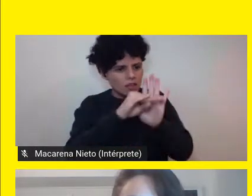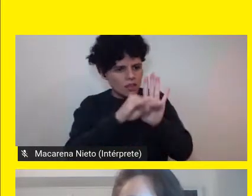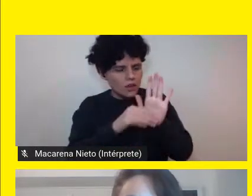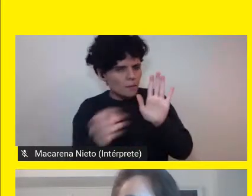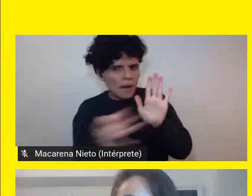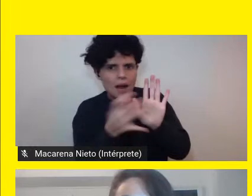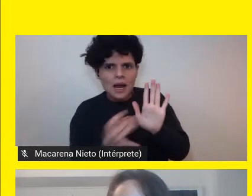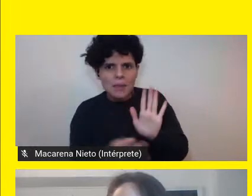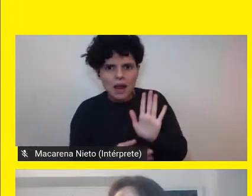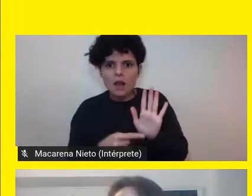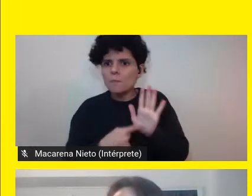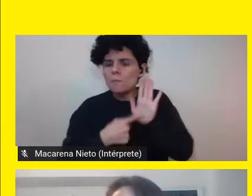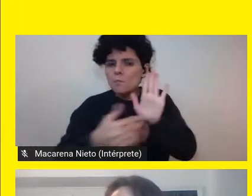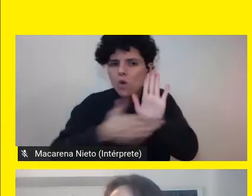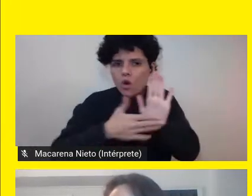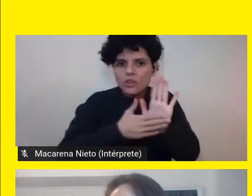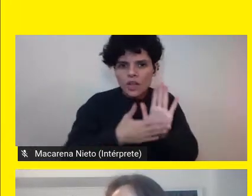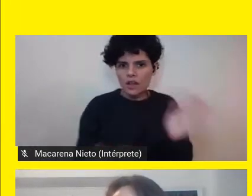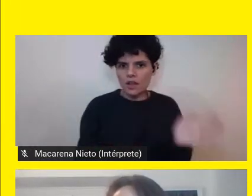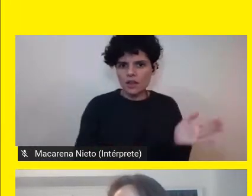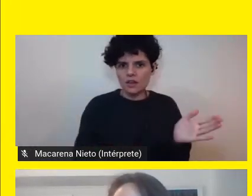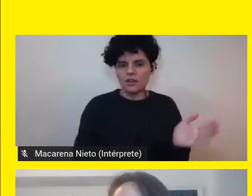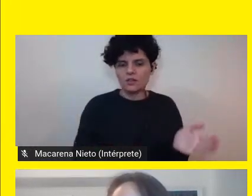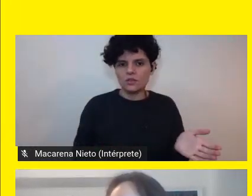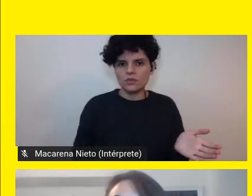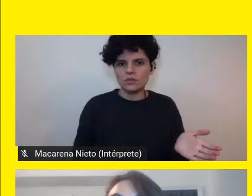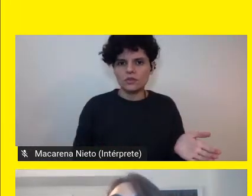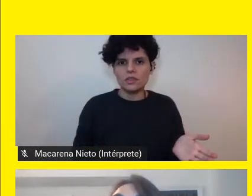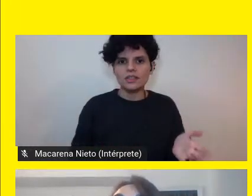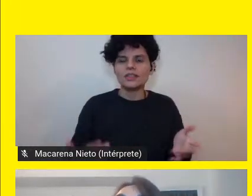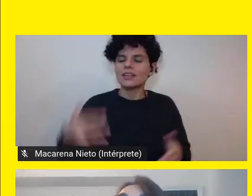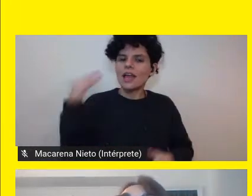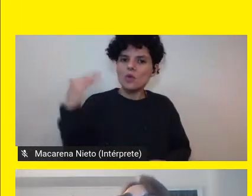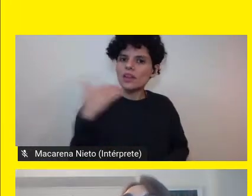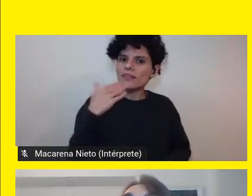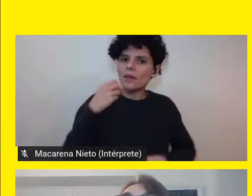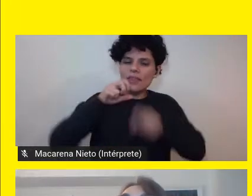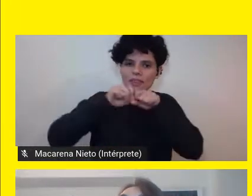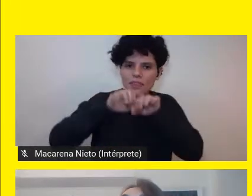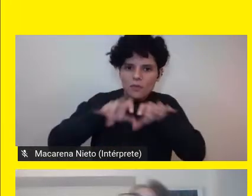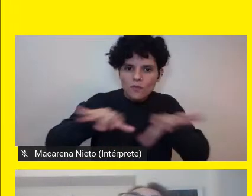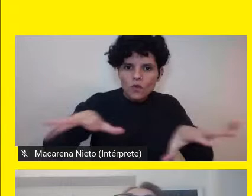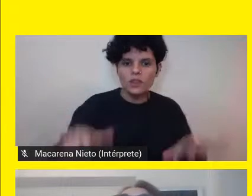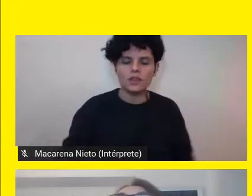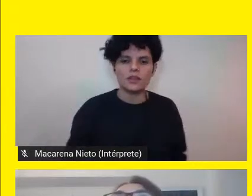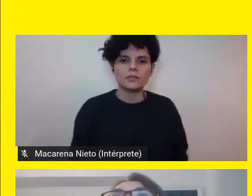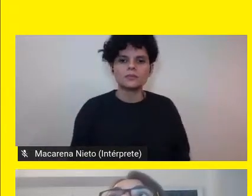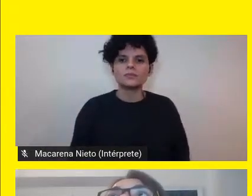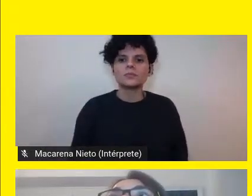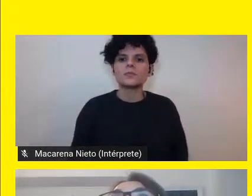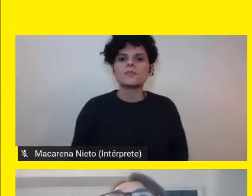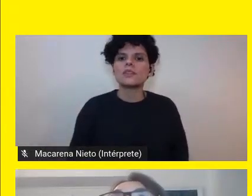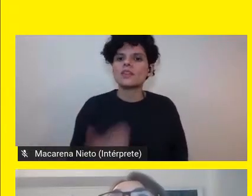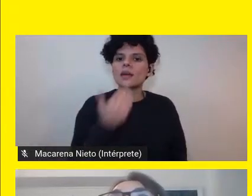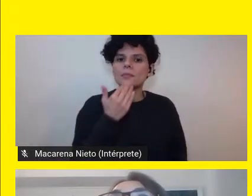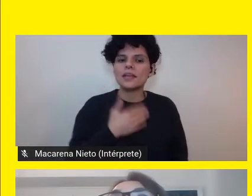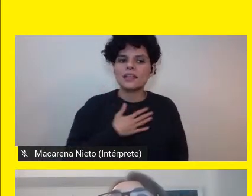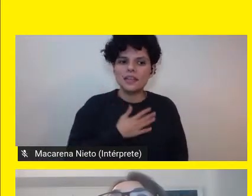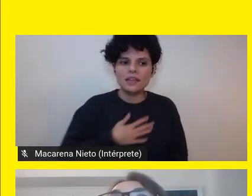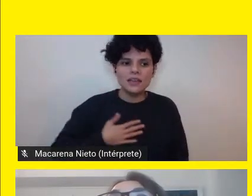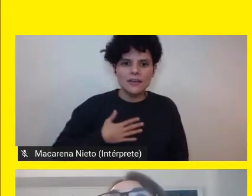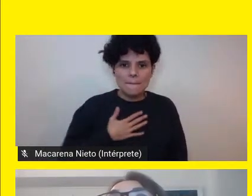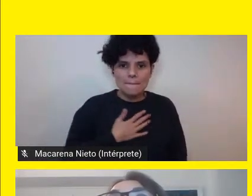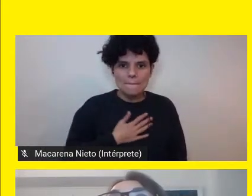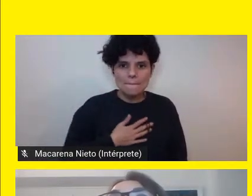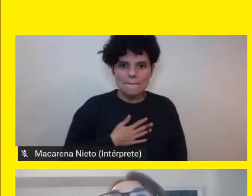sea, es súper necesario y valioso difundirlo. También me gustaría agregar que hay que desintegrar